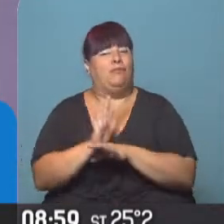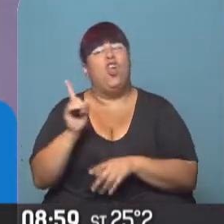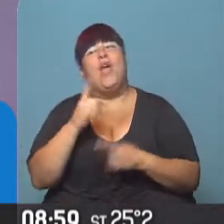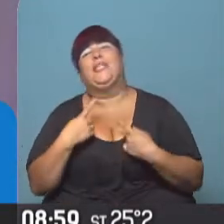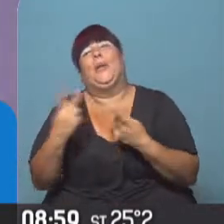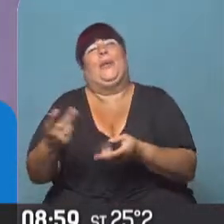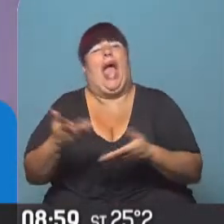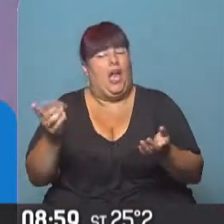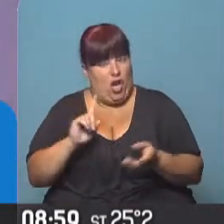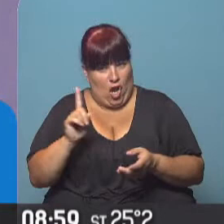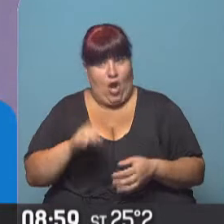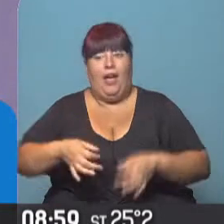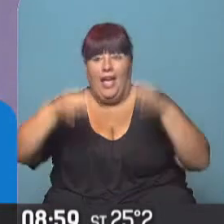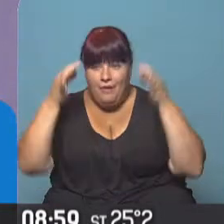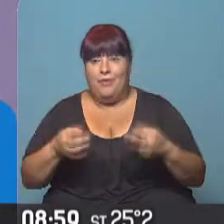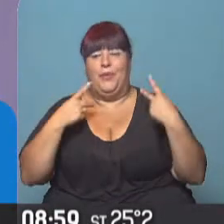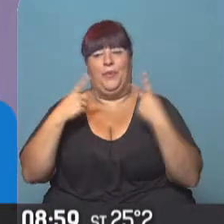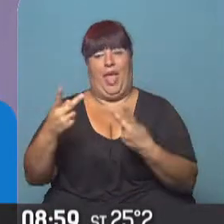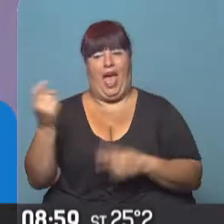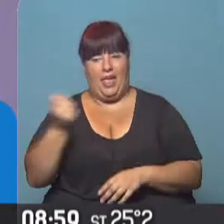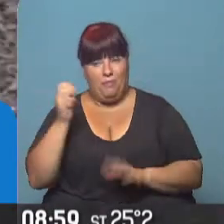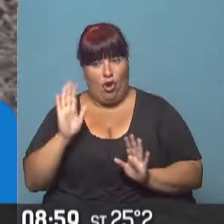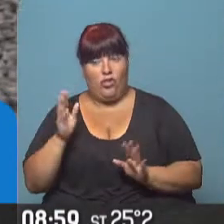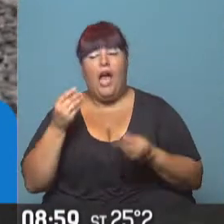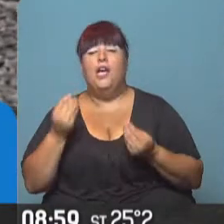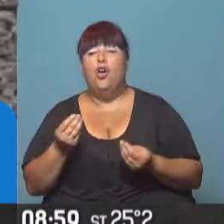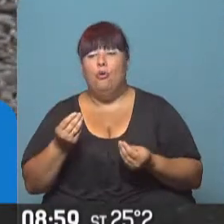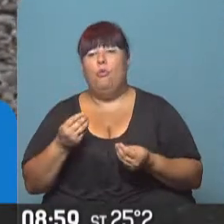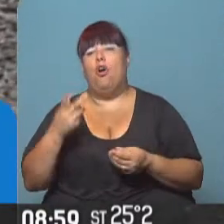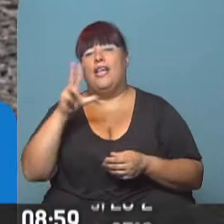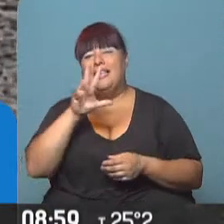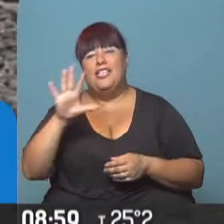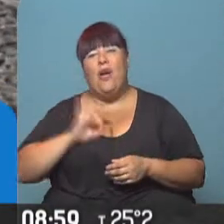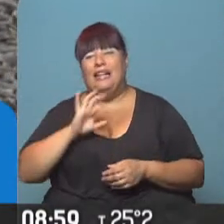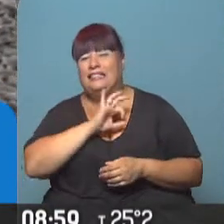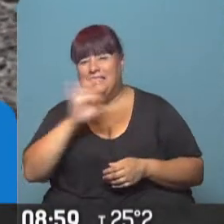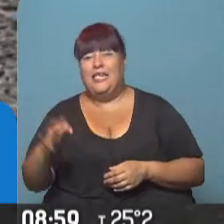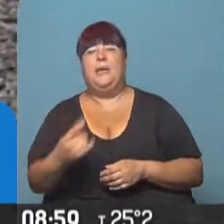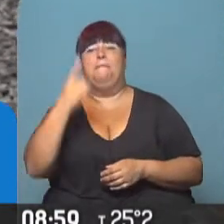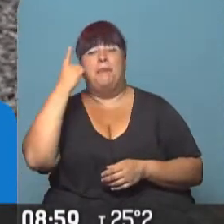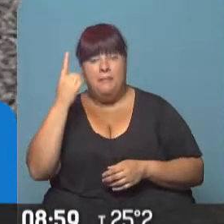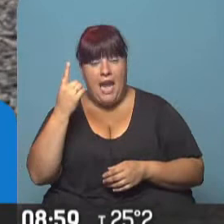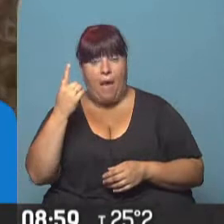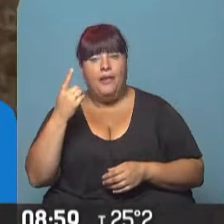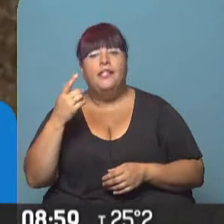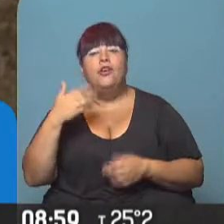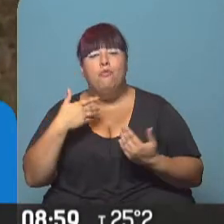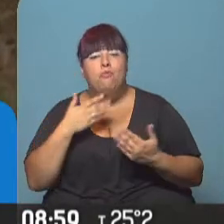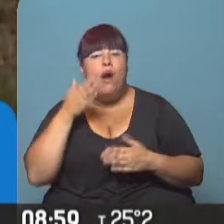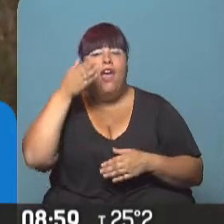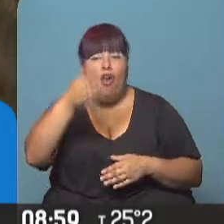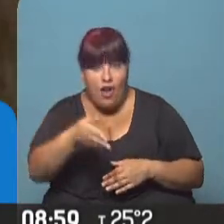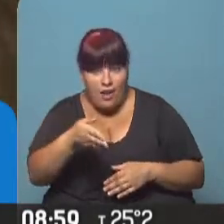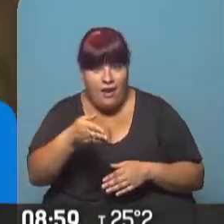ser un viaje más va a ser el viaje porque después de 35 años va a ser la primera vez que podemos llegar